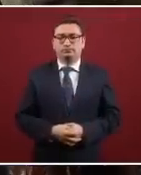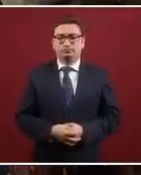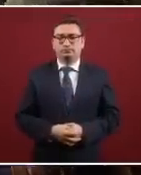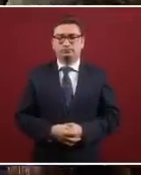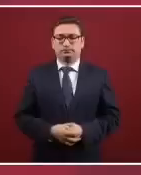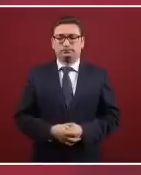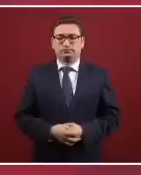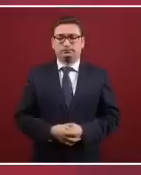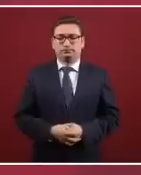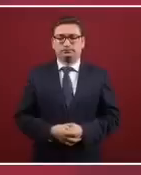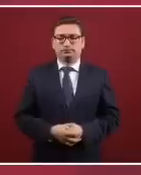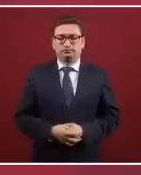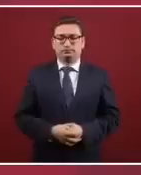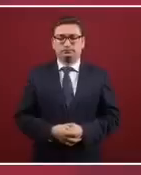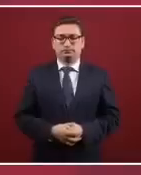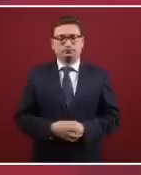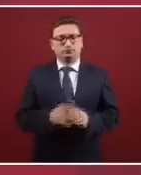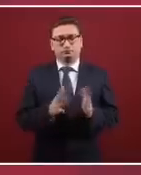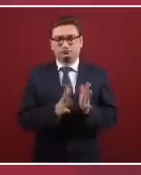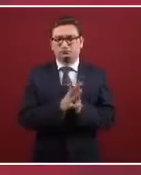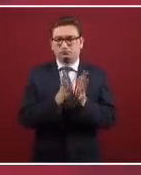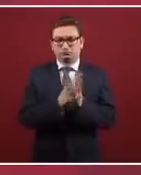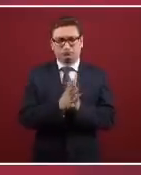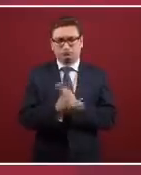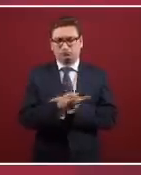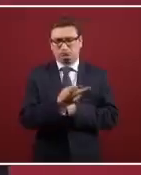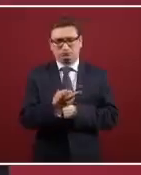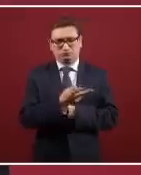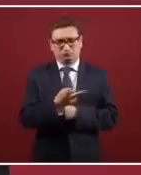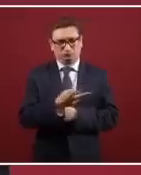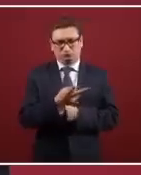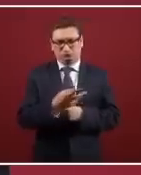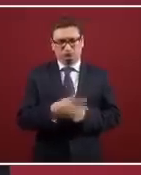Van a participar ellos dos